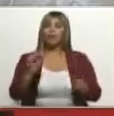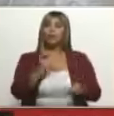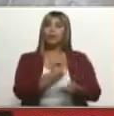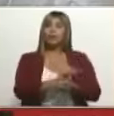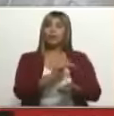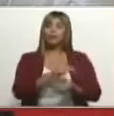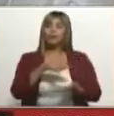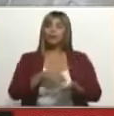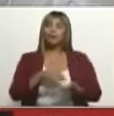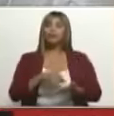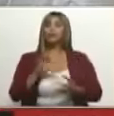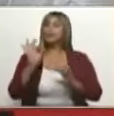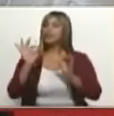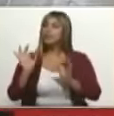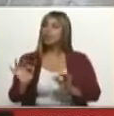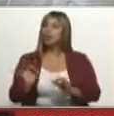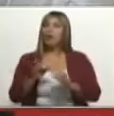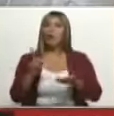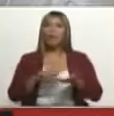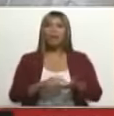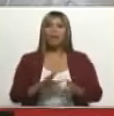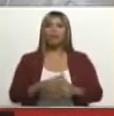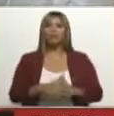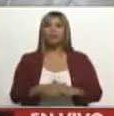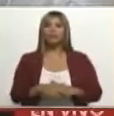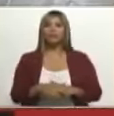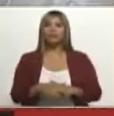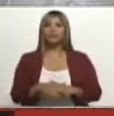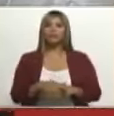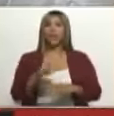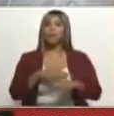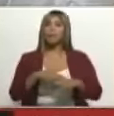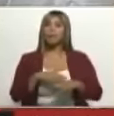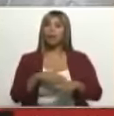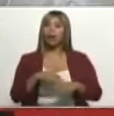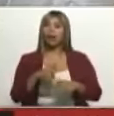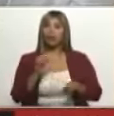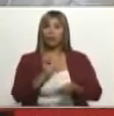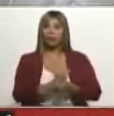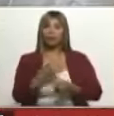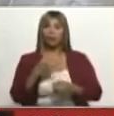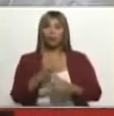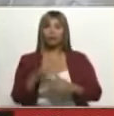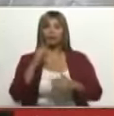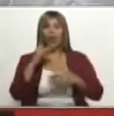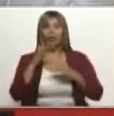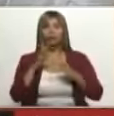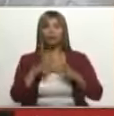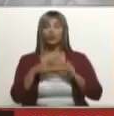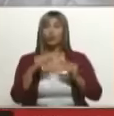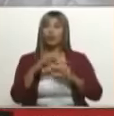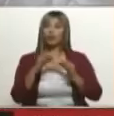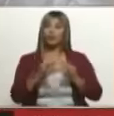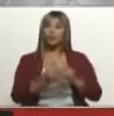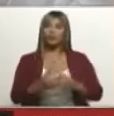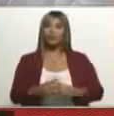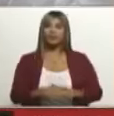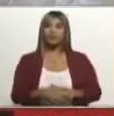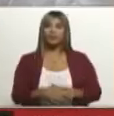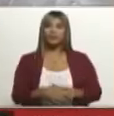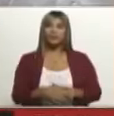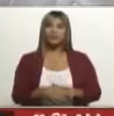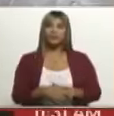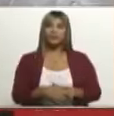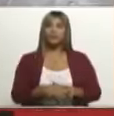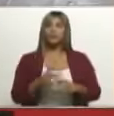Tocuyito, nosotros, tengan la garantía plena y segura. Aquí está el Ministerio Penitenciario, con la atención a la familia. La atención